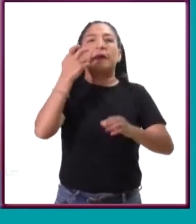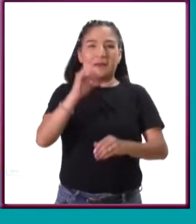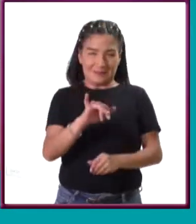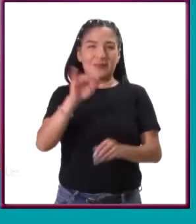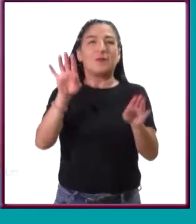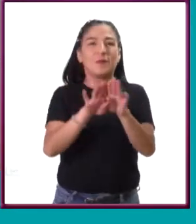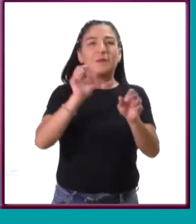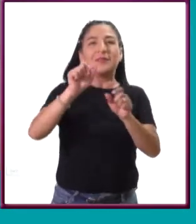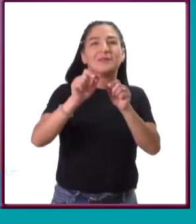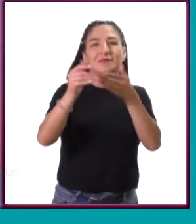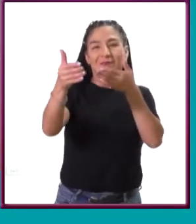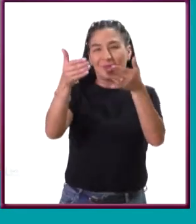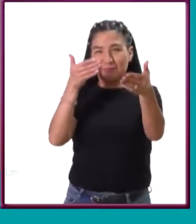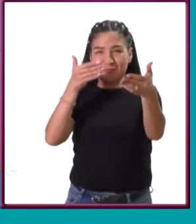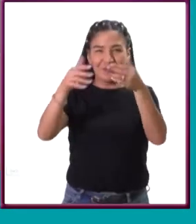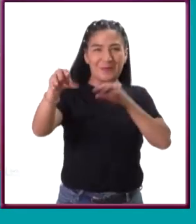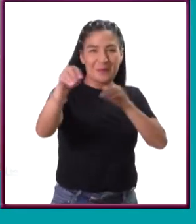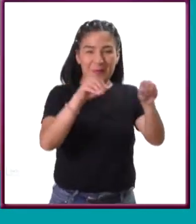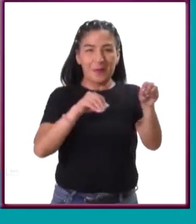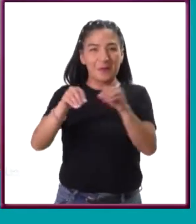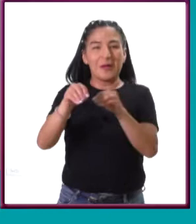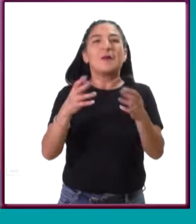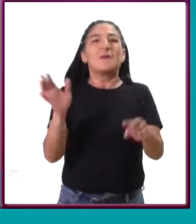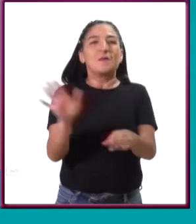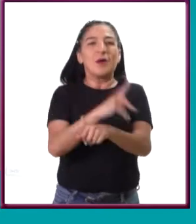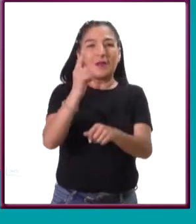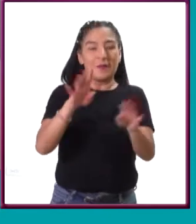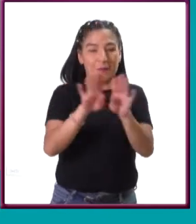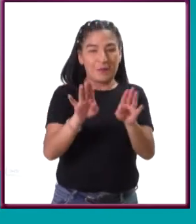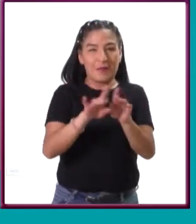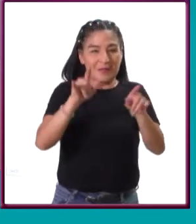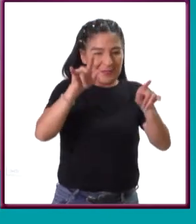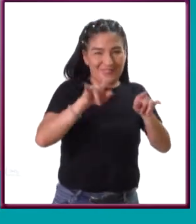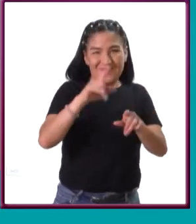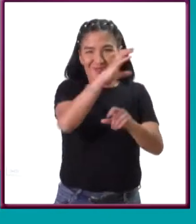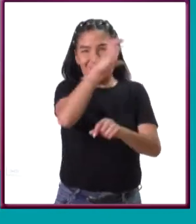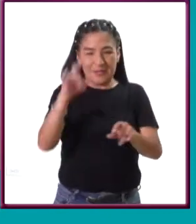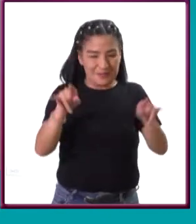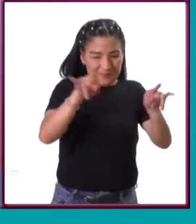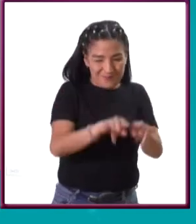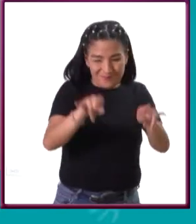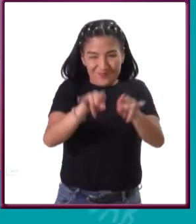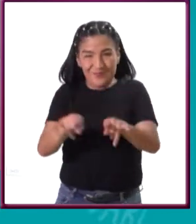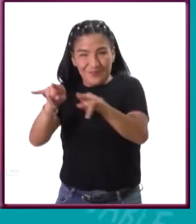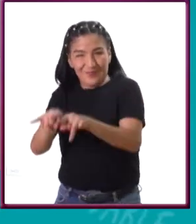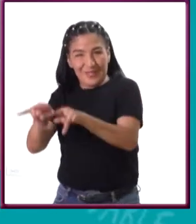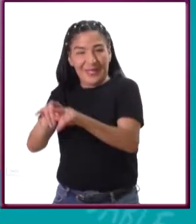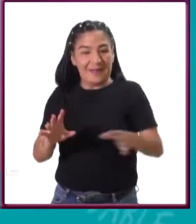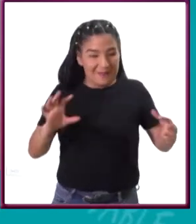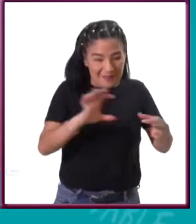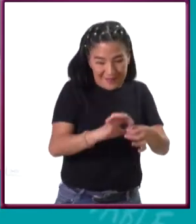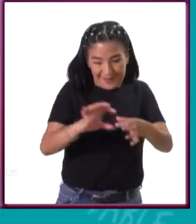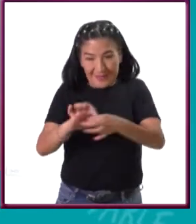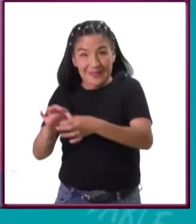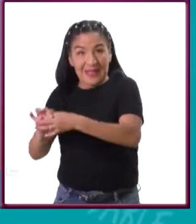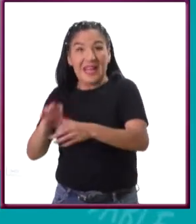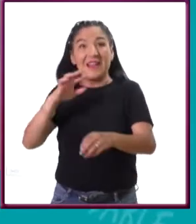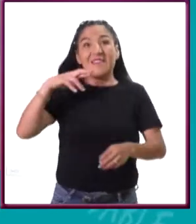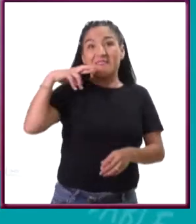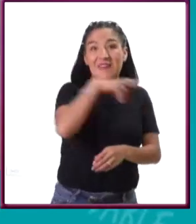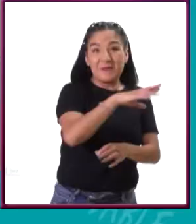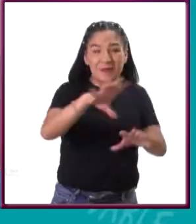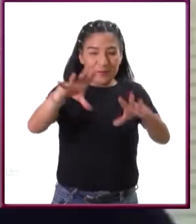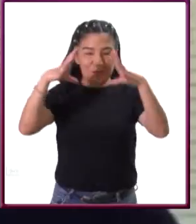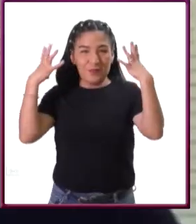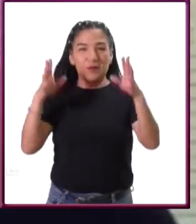movimiento la que tenemos, porque lo que tenemos son varias fotografías estáticas acomodadas de manera secuencial que al ser pasadas rápidamente nos dan esta ilusión